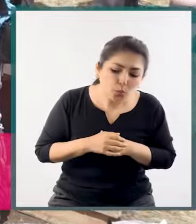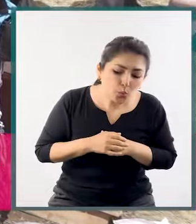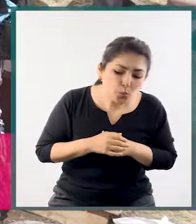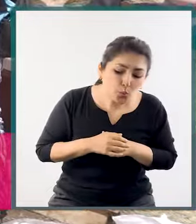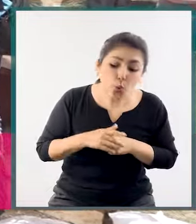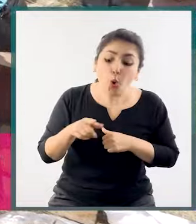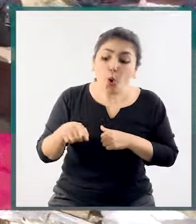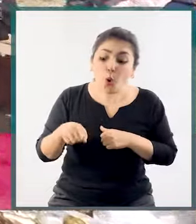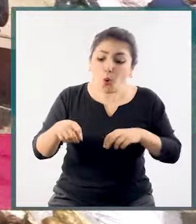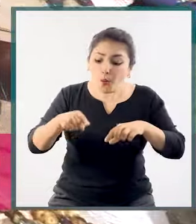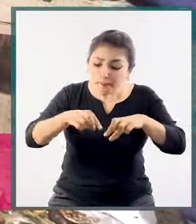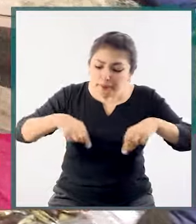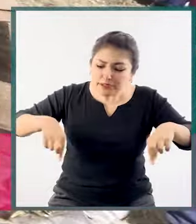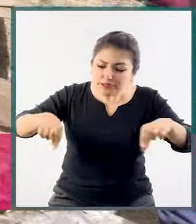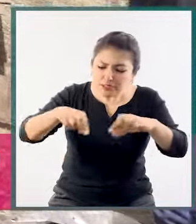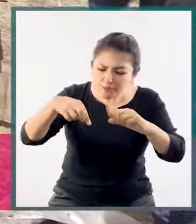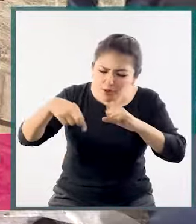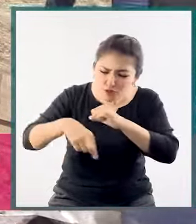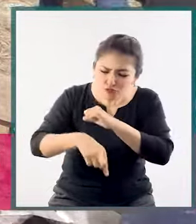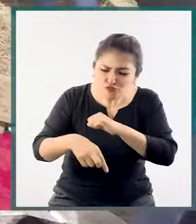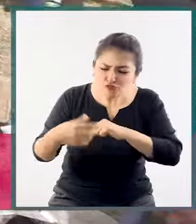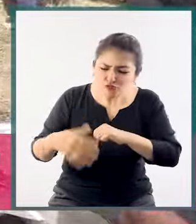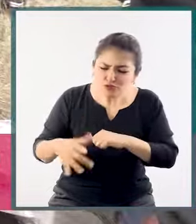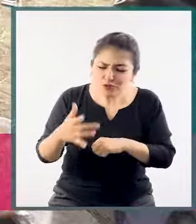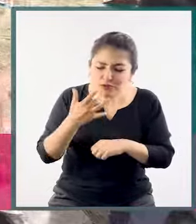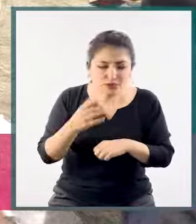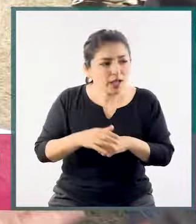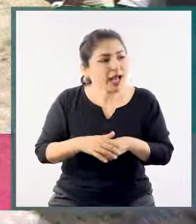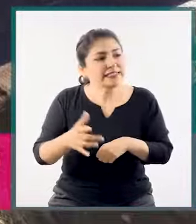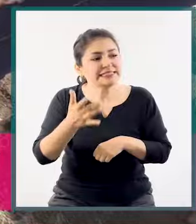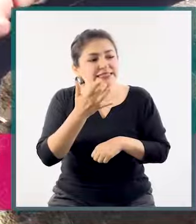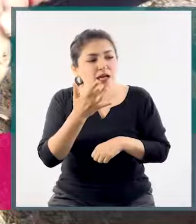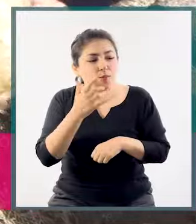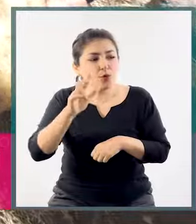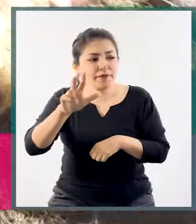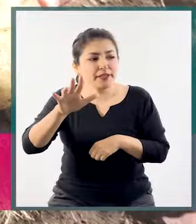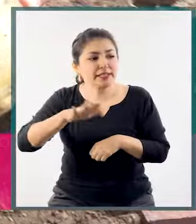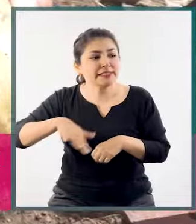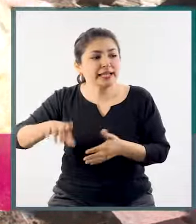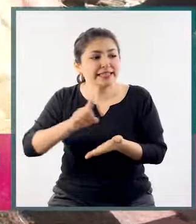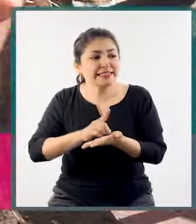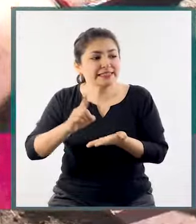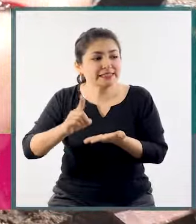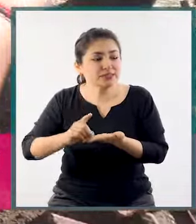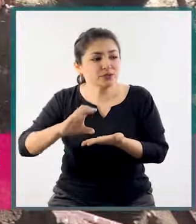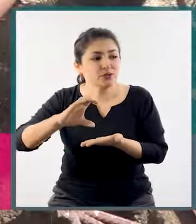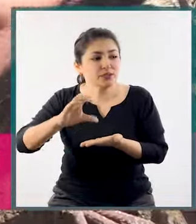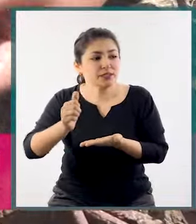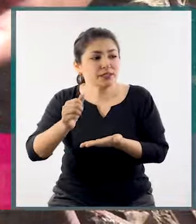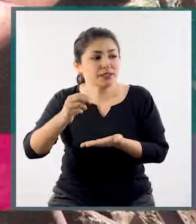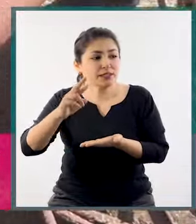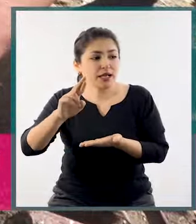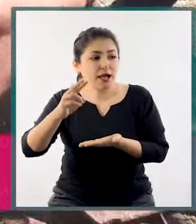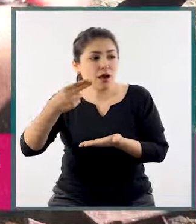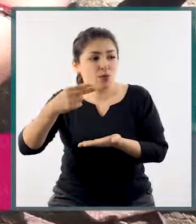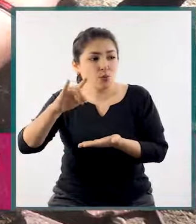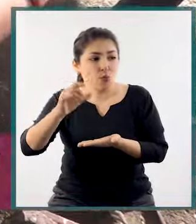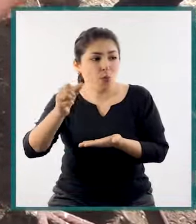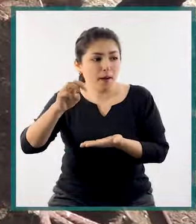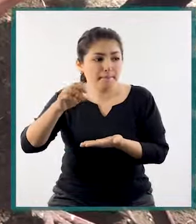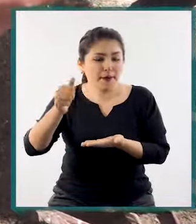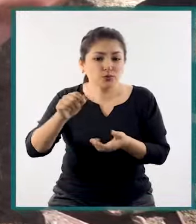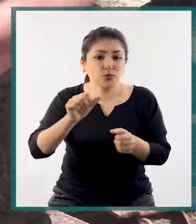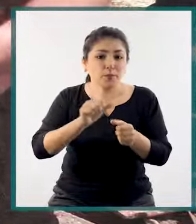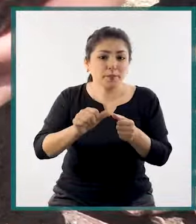están. ¡Uy, esto es Pachamanca! Cuénteme qué es. Es la Pachamanca de tres sabores del distrito de Carhuamayo. Vengan el 30